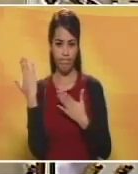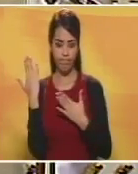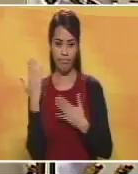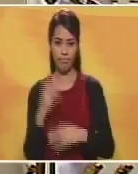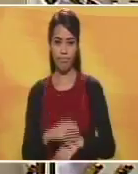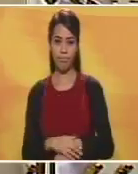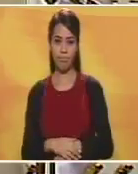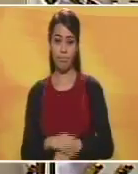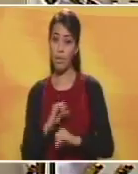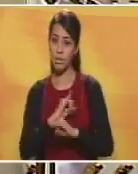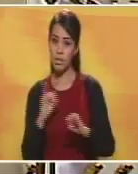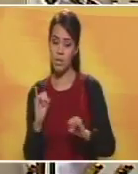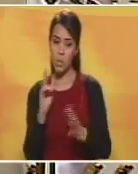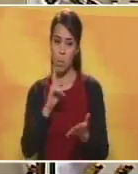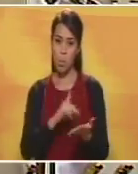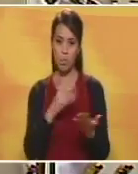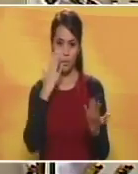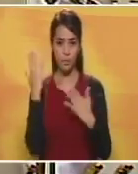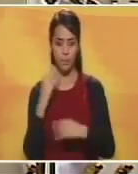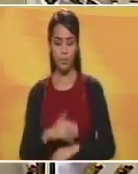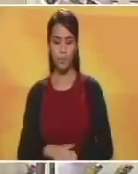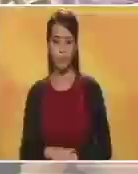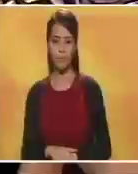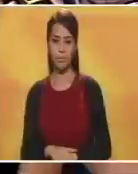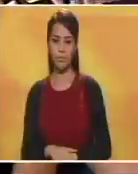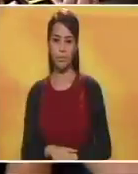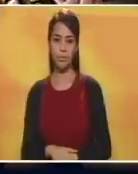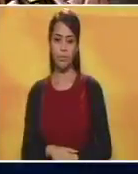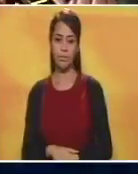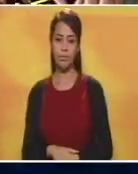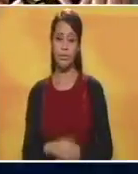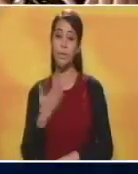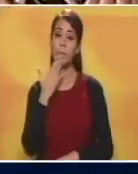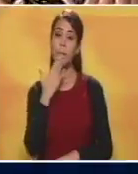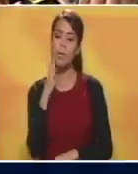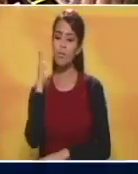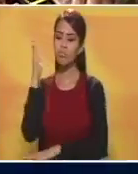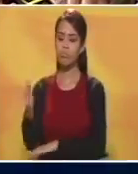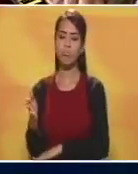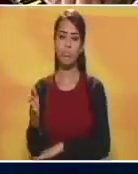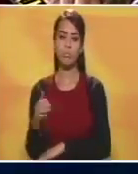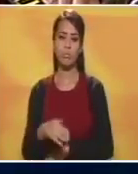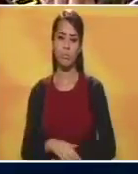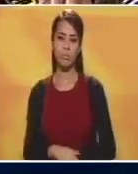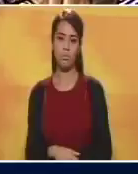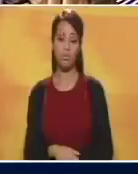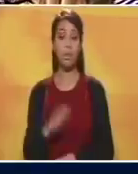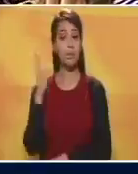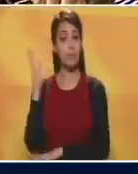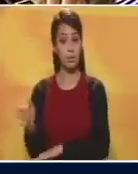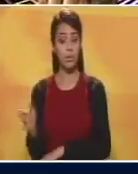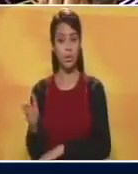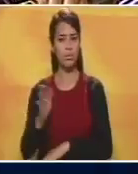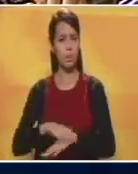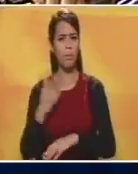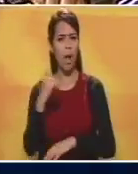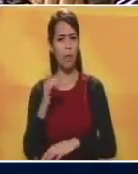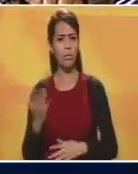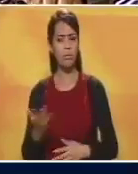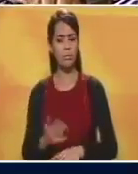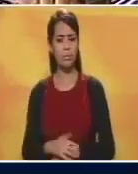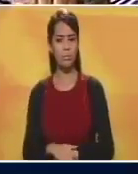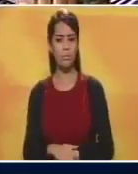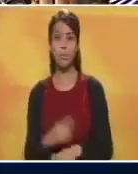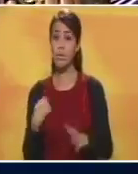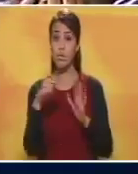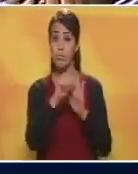a la salida de ese encuentro. Veamos. Hemos pedido sanciones, porque tiene que haberlas. Si